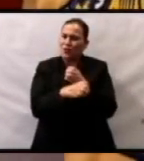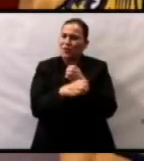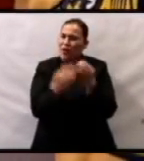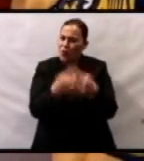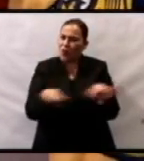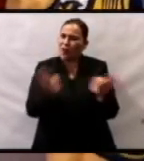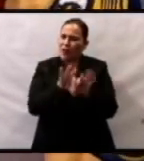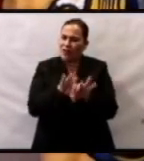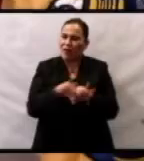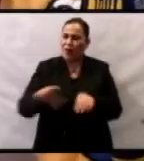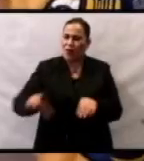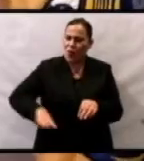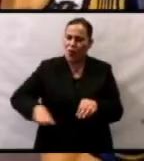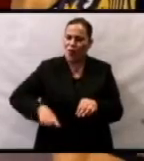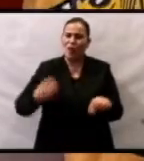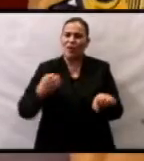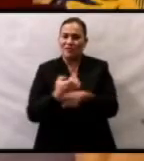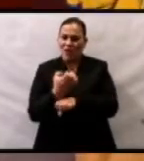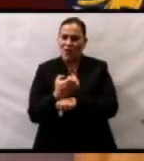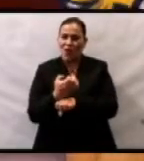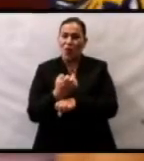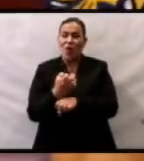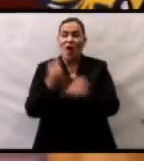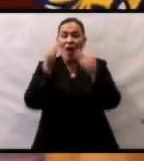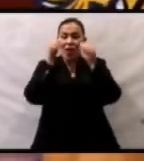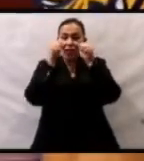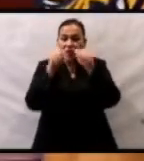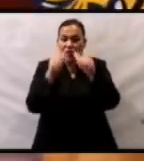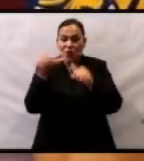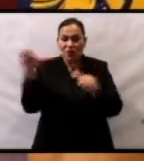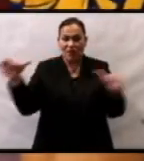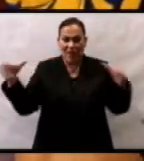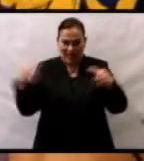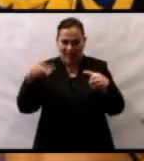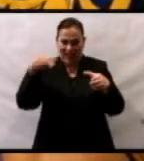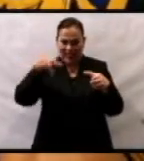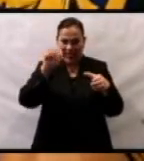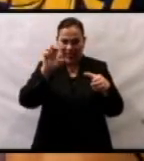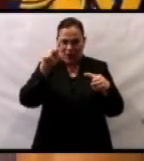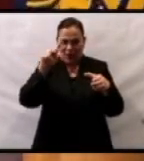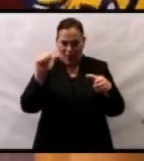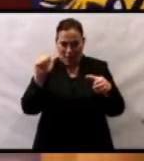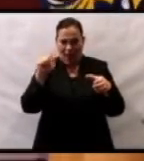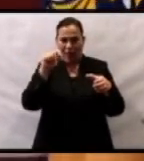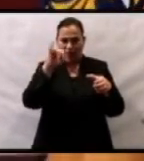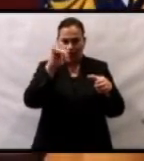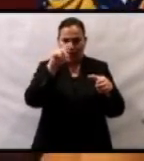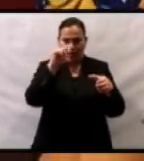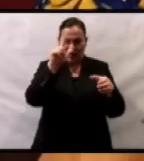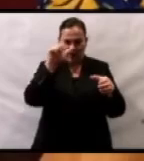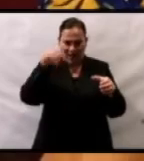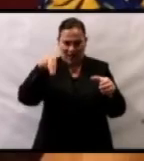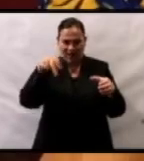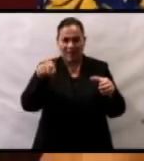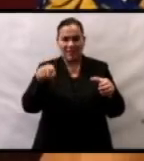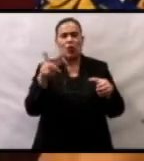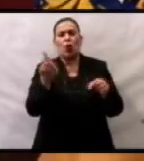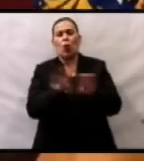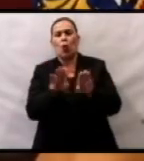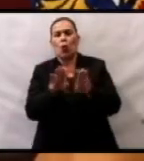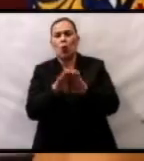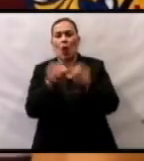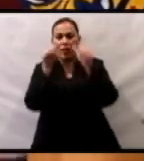del estado tenemos especial atención y estamos trabajando ya con una estrategia de salud mental.